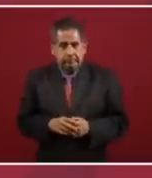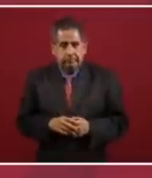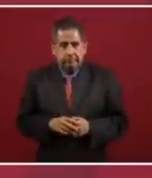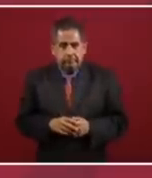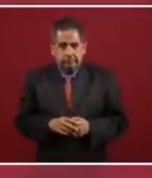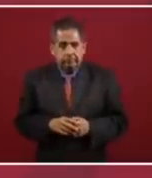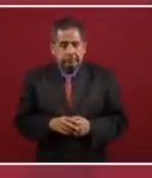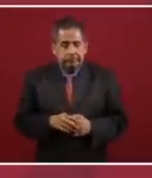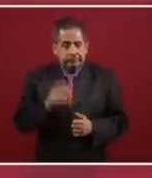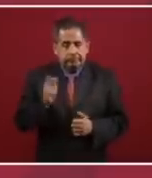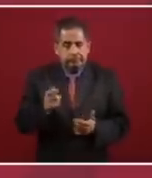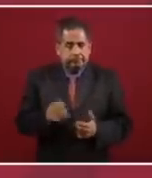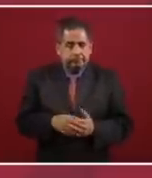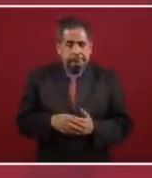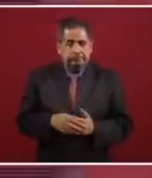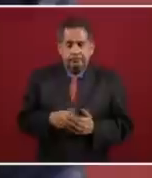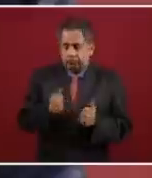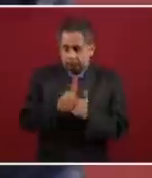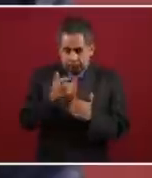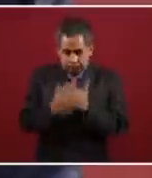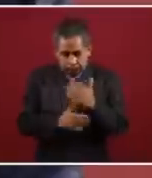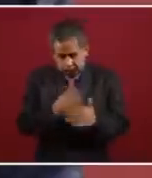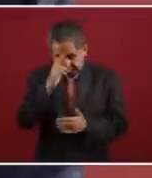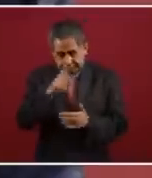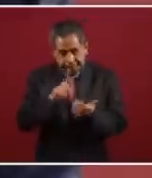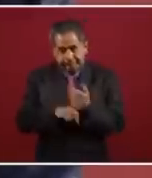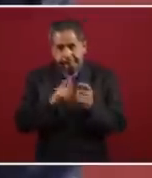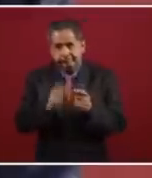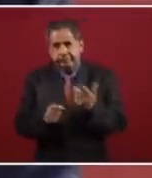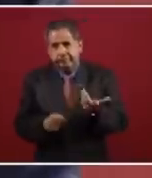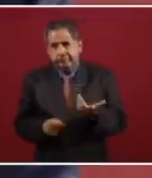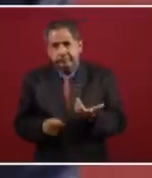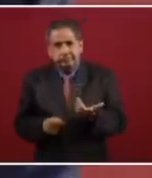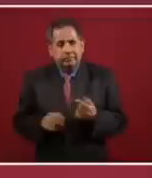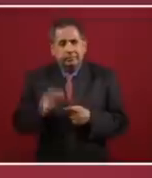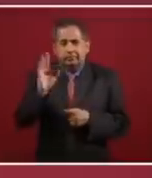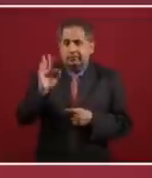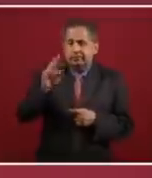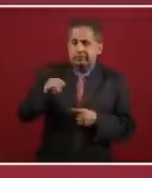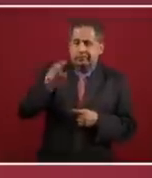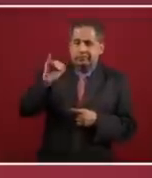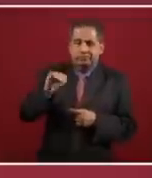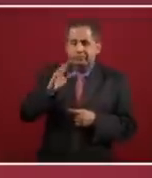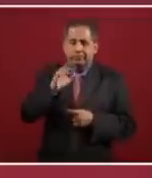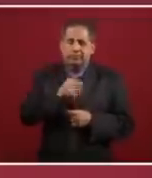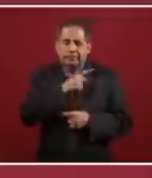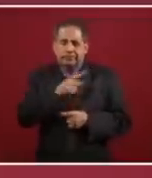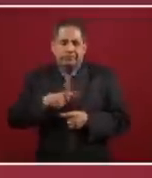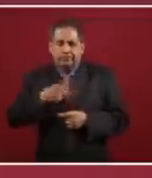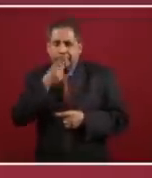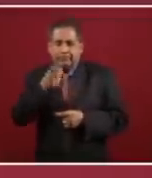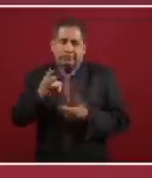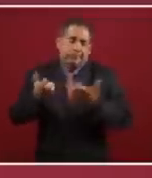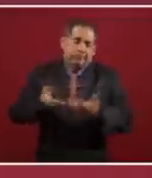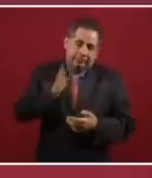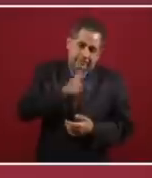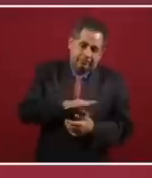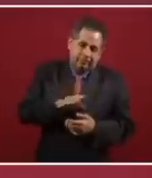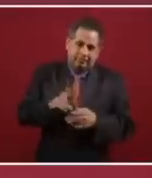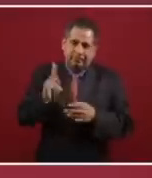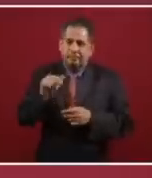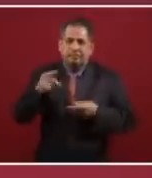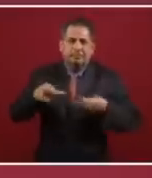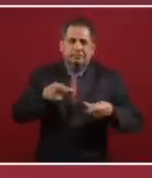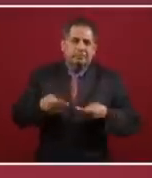el fondo, con todo respeto, no debería de decir que está mal el plan